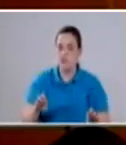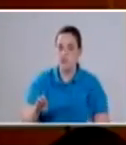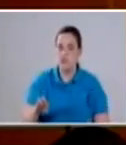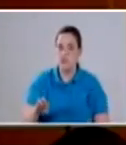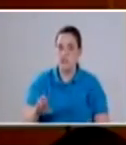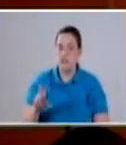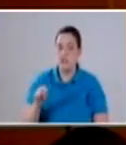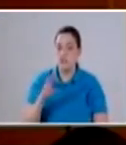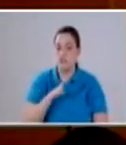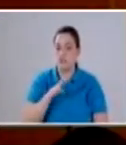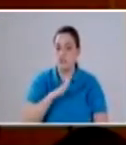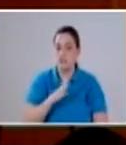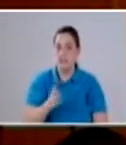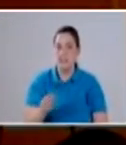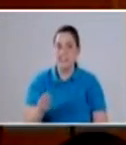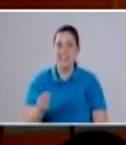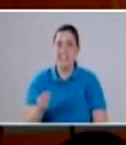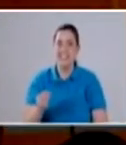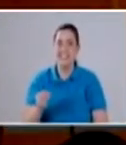miedo. El que no tiene miedo es tonto.